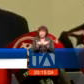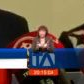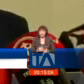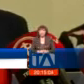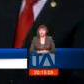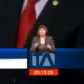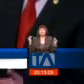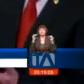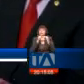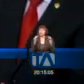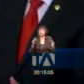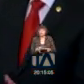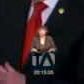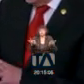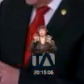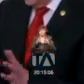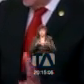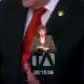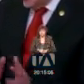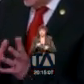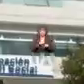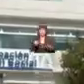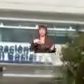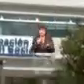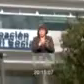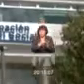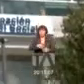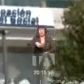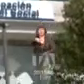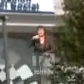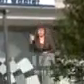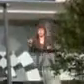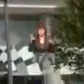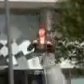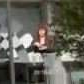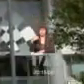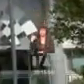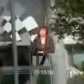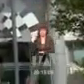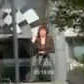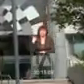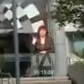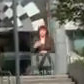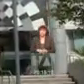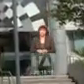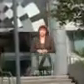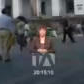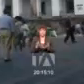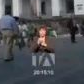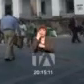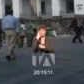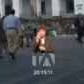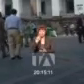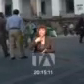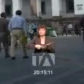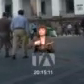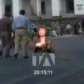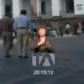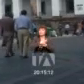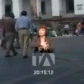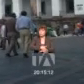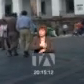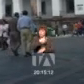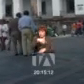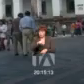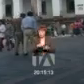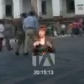la democracia. Pero esta es solo una de las propuestas que están sobre la mesa para definir la situación de esta institución. Desde el Ejecutivo se